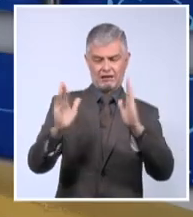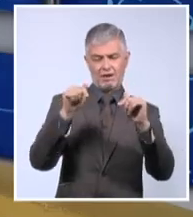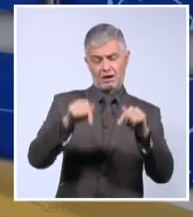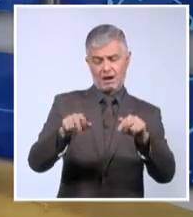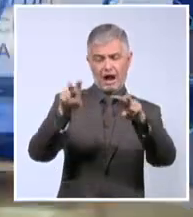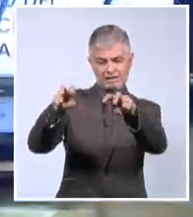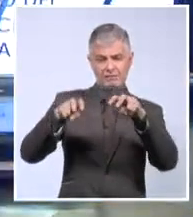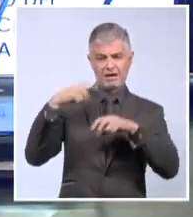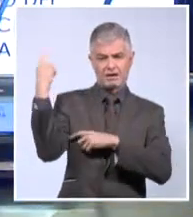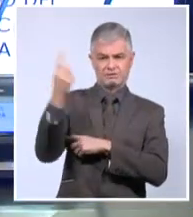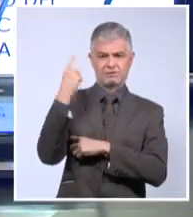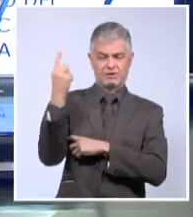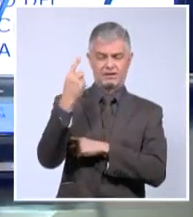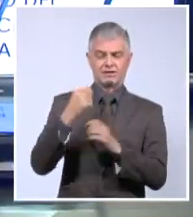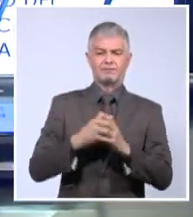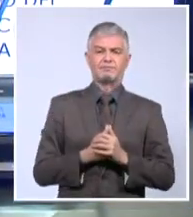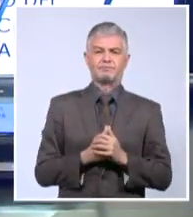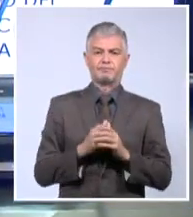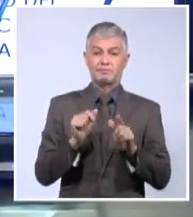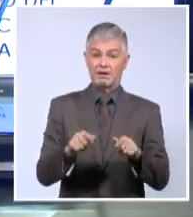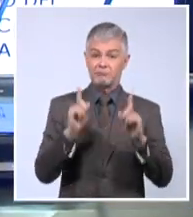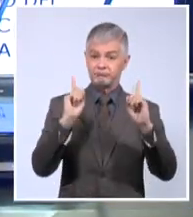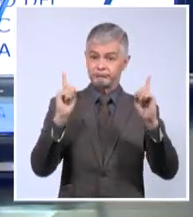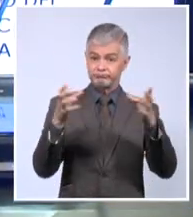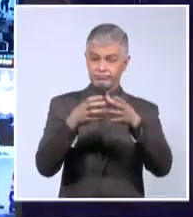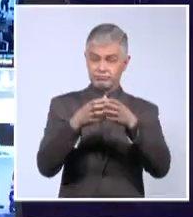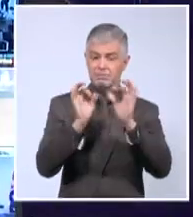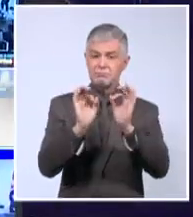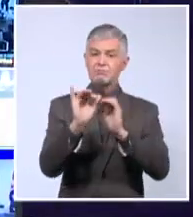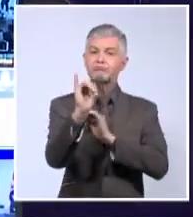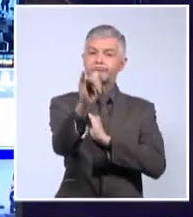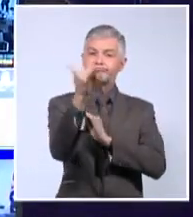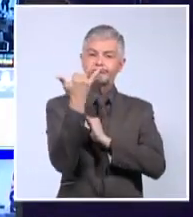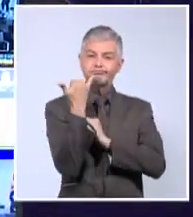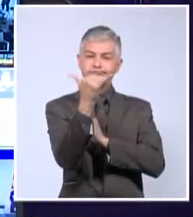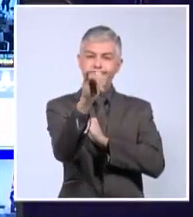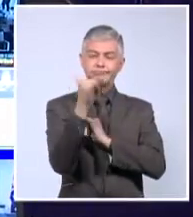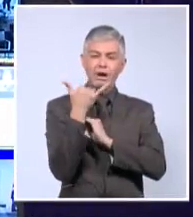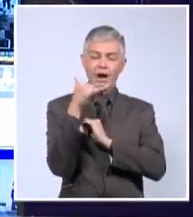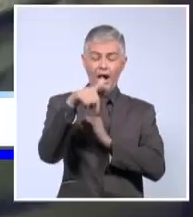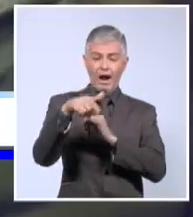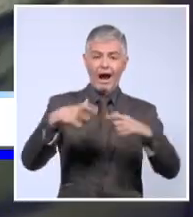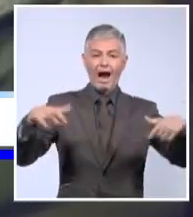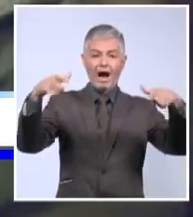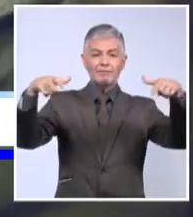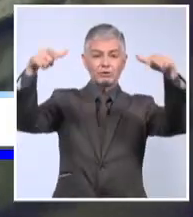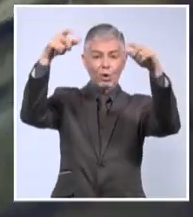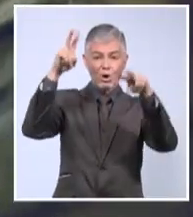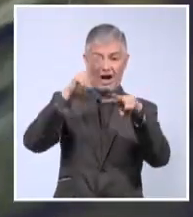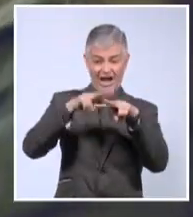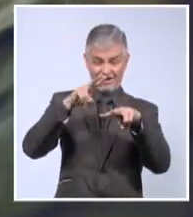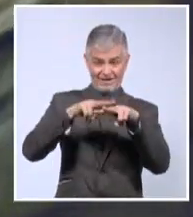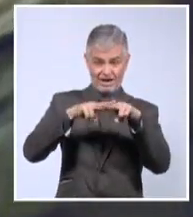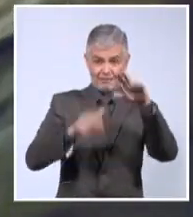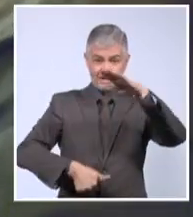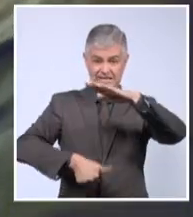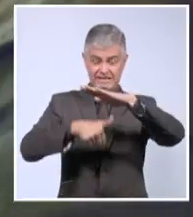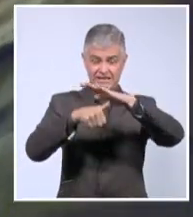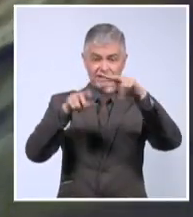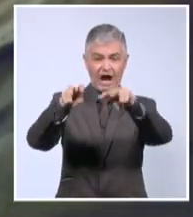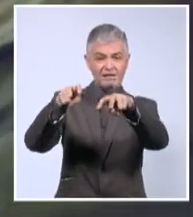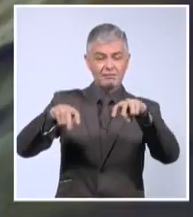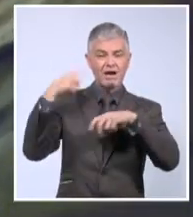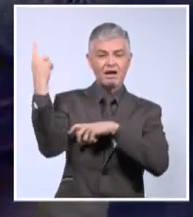Legislativo. En este encuentro a través de videoconferencia desde el Capitolio de La Habana, el presidente de la Asamblea Nacional del